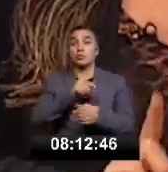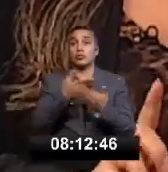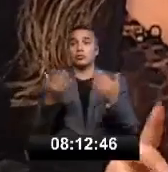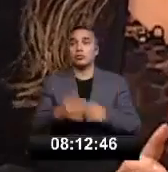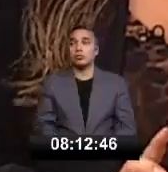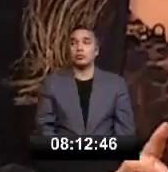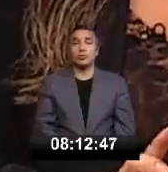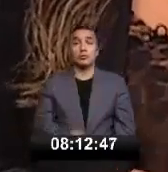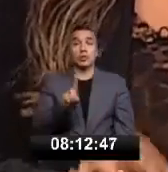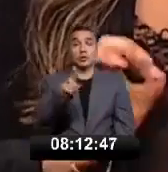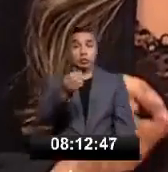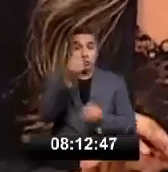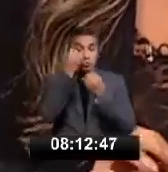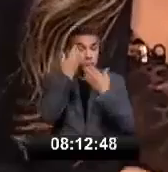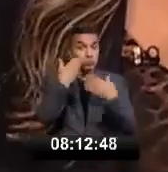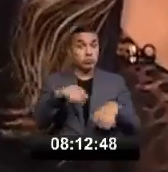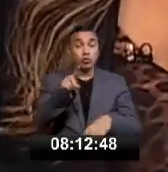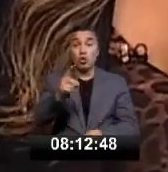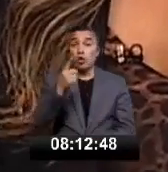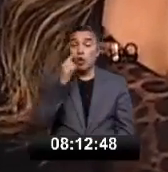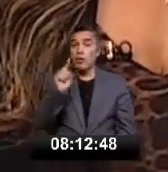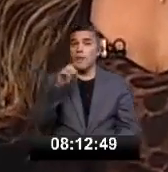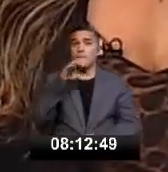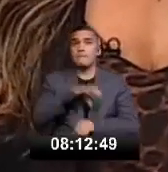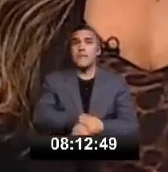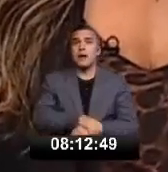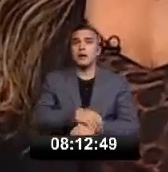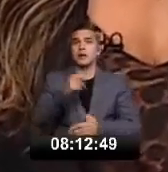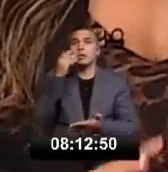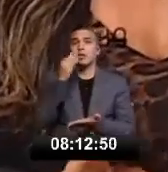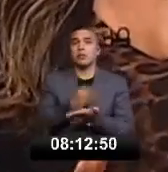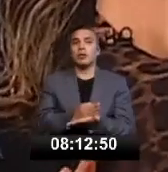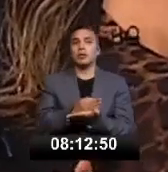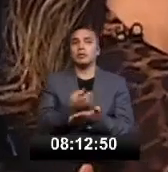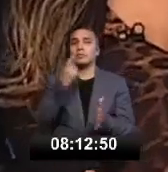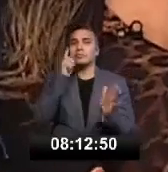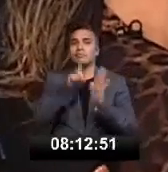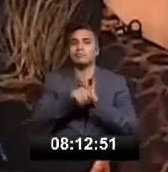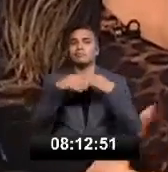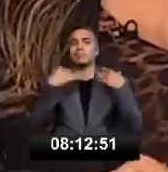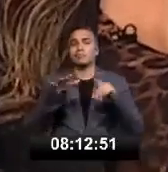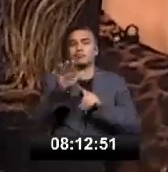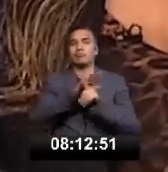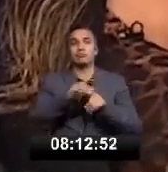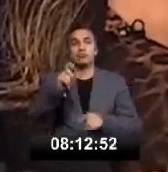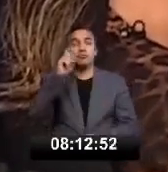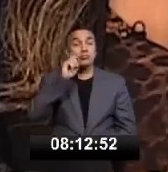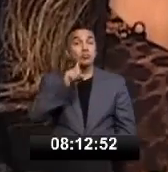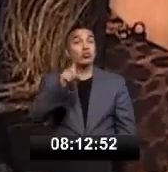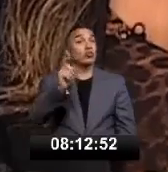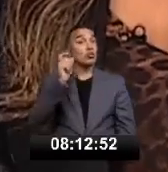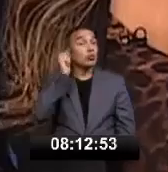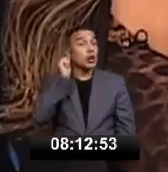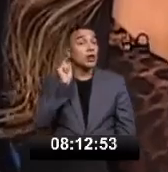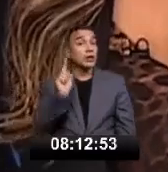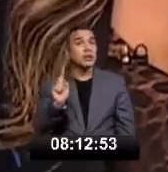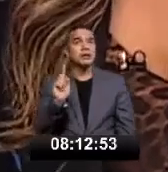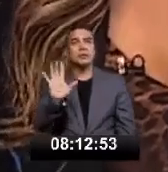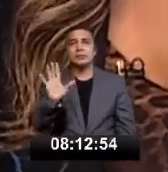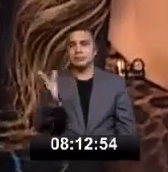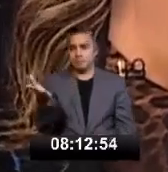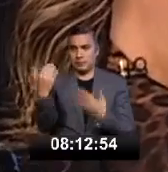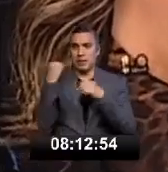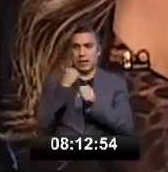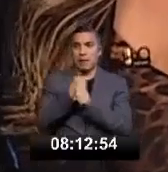8:12 a.m. Y escuche bien esta información. Un hombre fue detenido en Cotopaxi acusado de presunto abuso sexual a una mujer a quien le ofreció